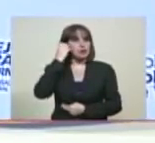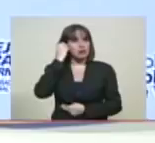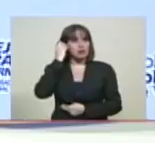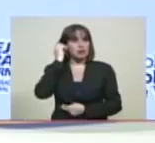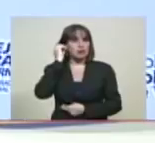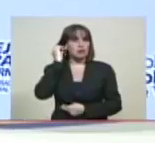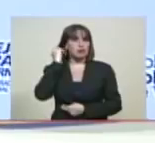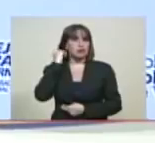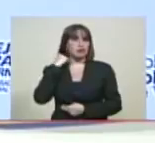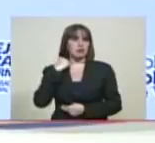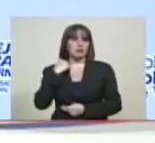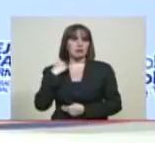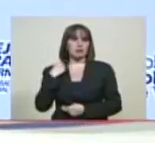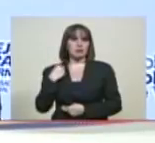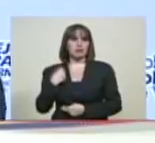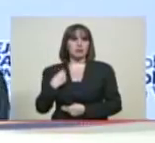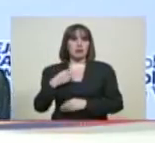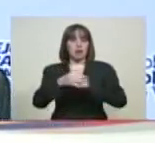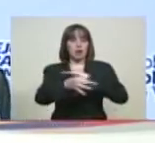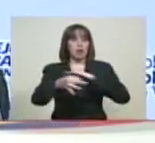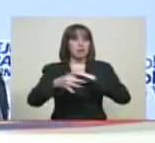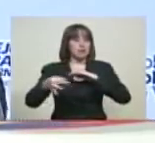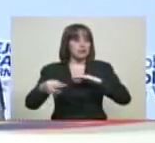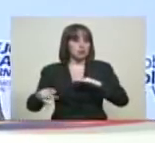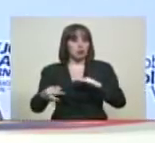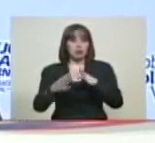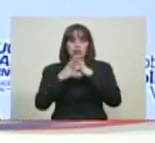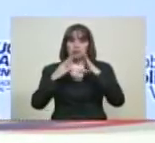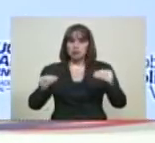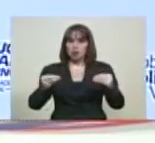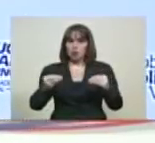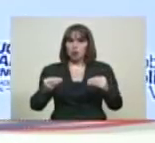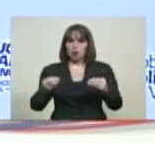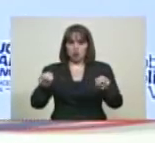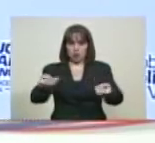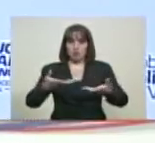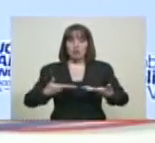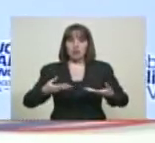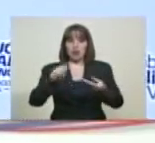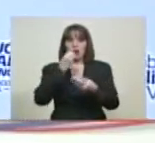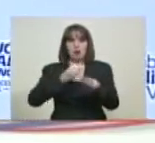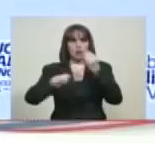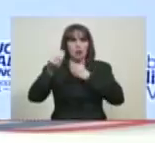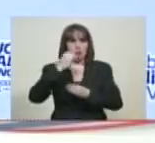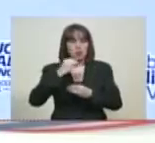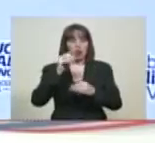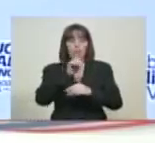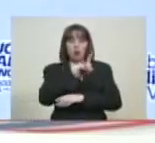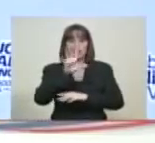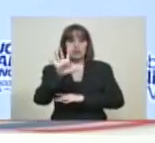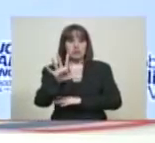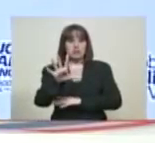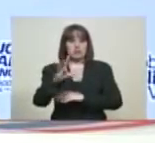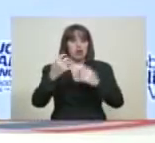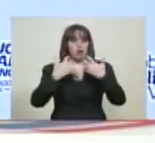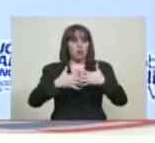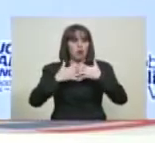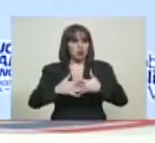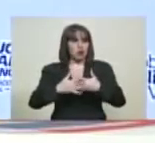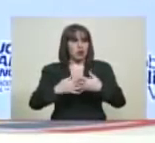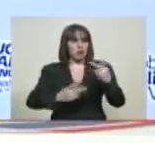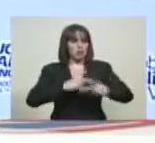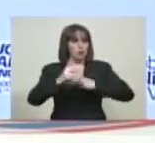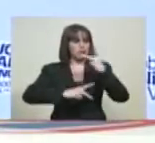industrias de la gran misión abastecimiento soberano y de los 15 motores productivos pero haciendo énfasis